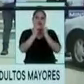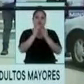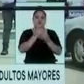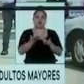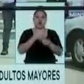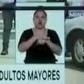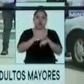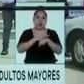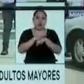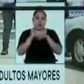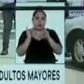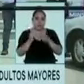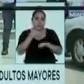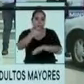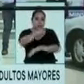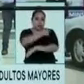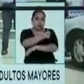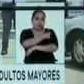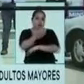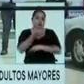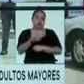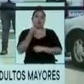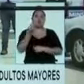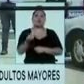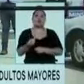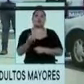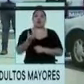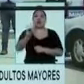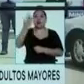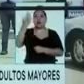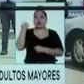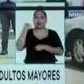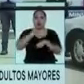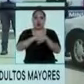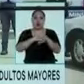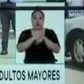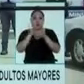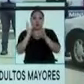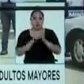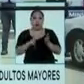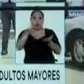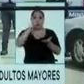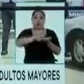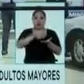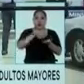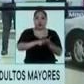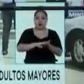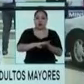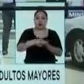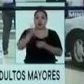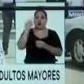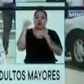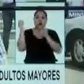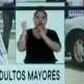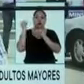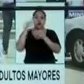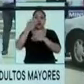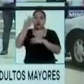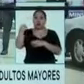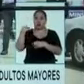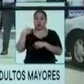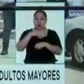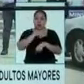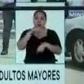funcionario del gobierno, que puede ser Chávez, que puede ser Maduro, que puede ser, no sé, Diosdado Cabello y tal. Un uniforme, el chaleco,